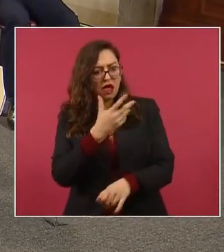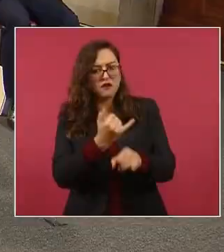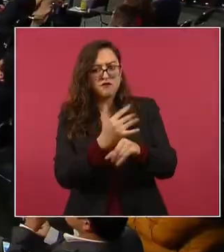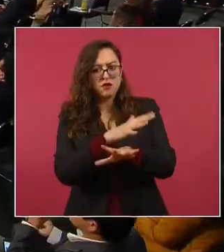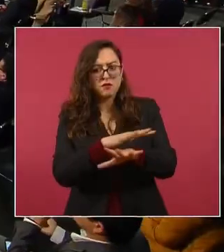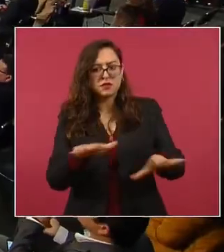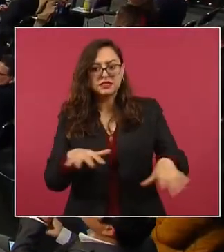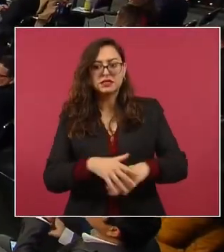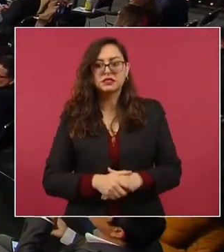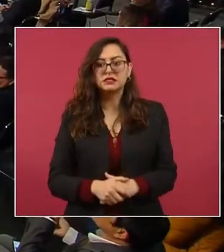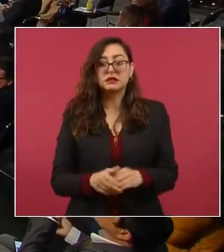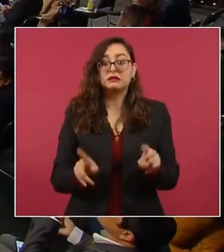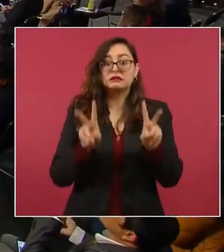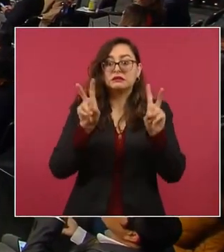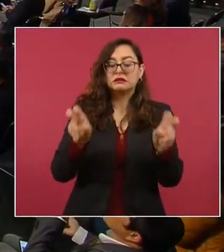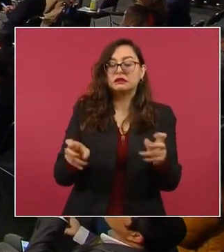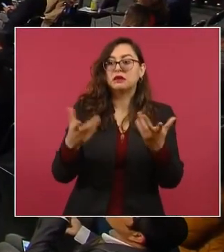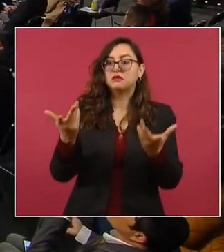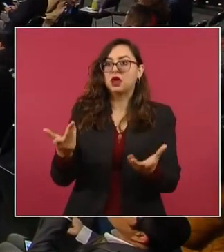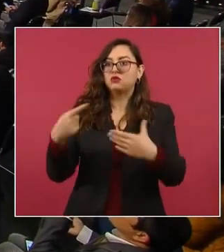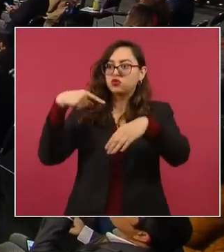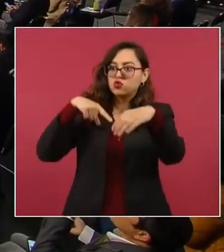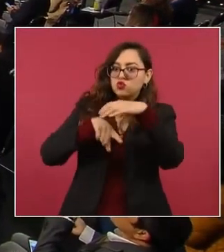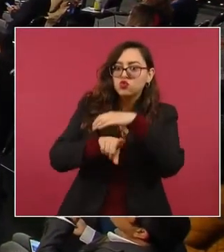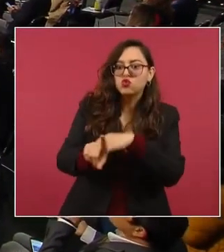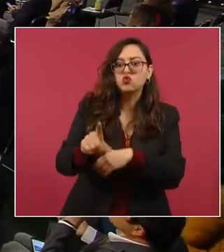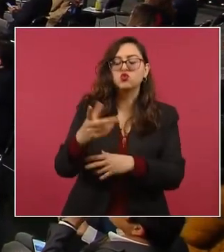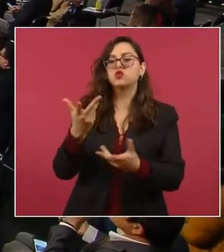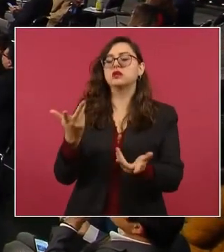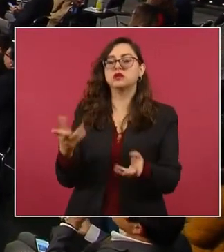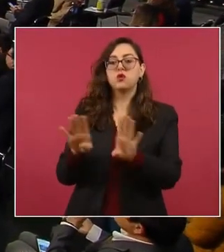Los fuertes, los túneles, el arco.